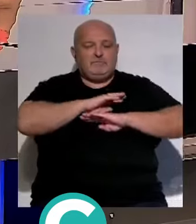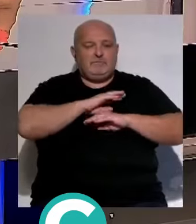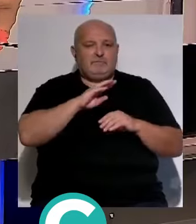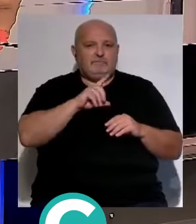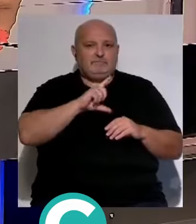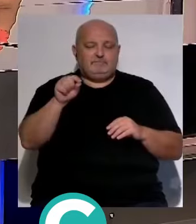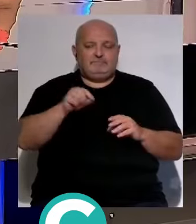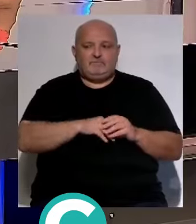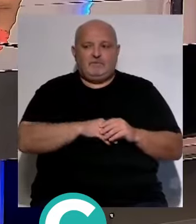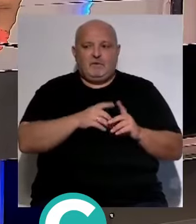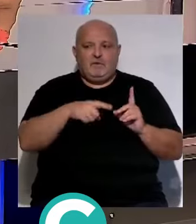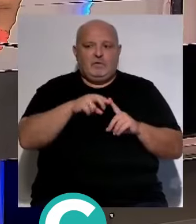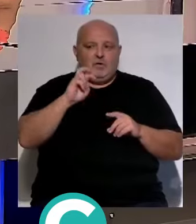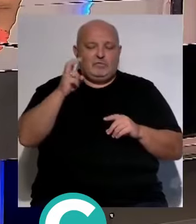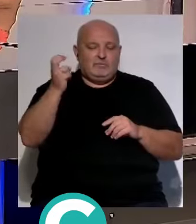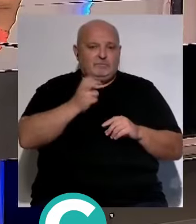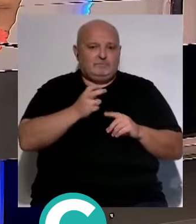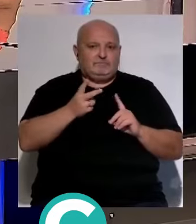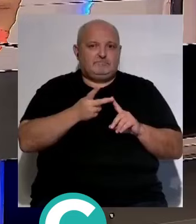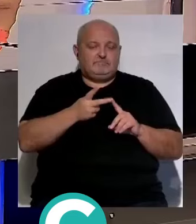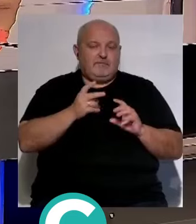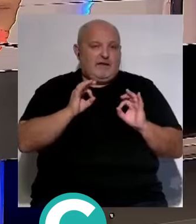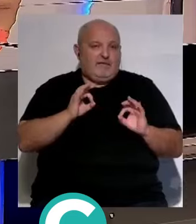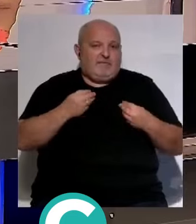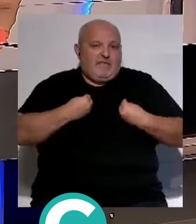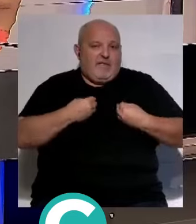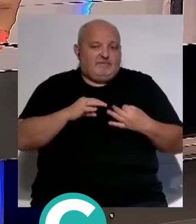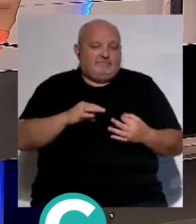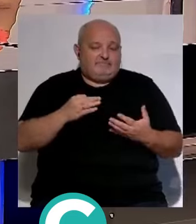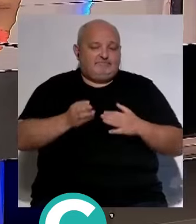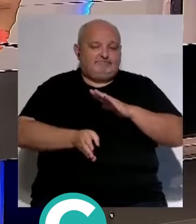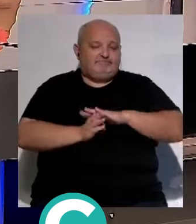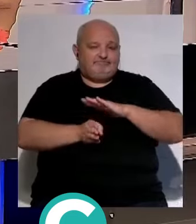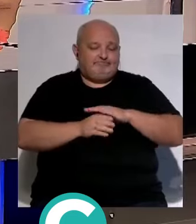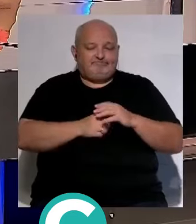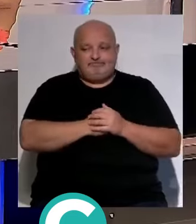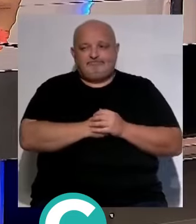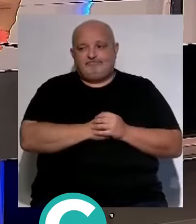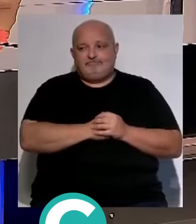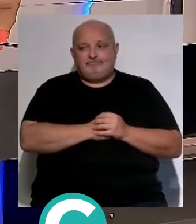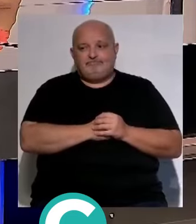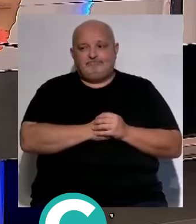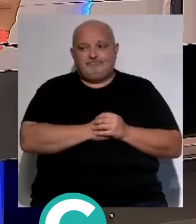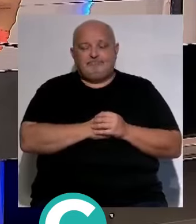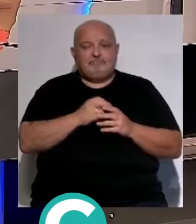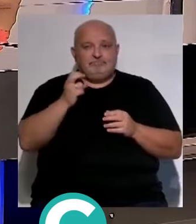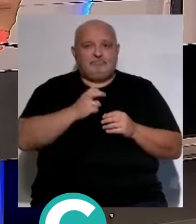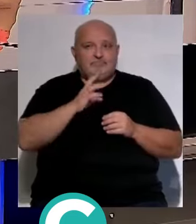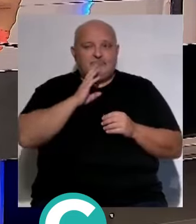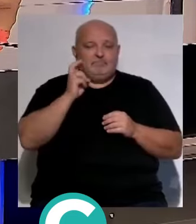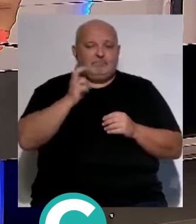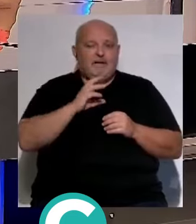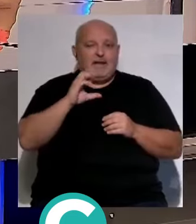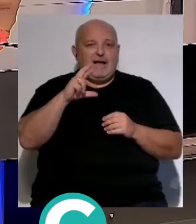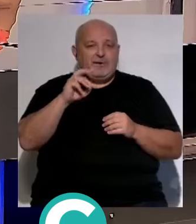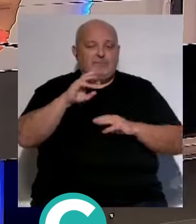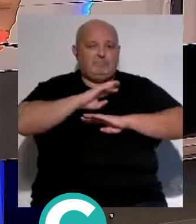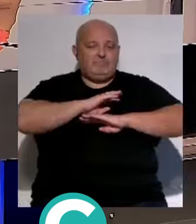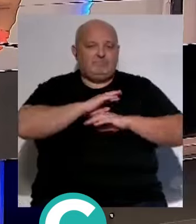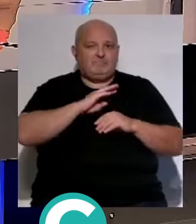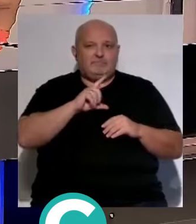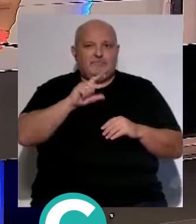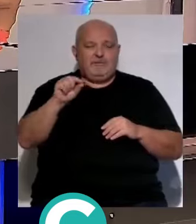Conan, ya vendrá otro. Esto es así, la vida continúa. Yo... Viene caro. Viene caro, viene caro, y con la